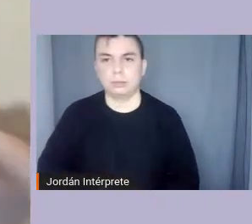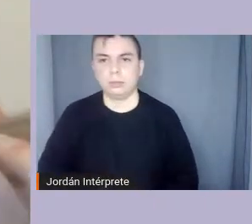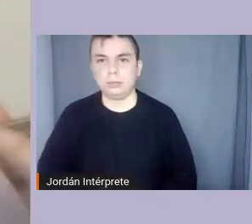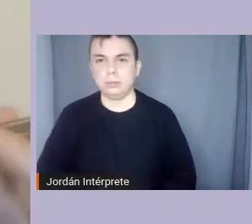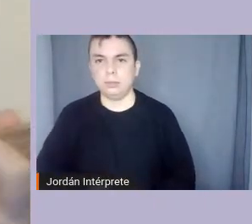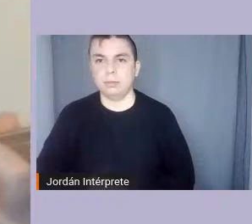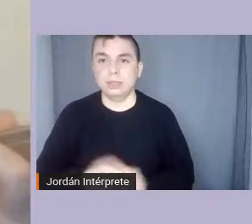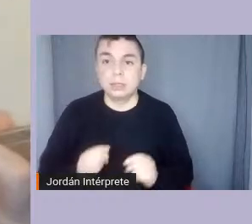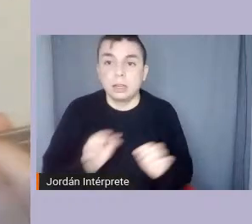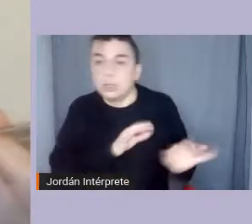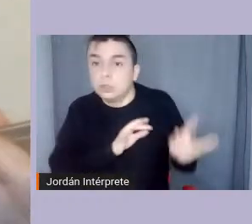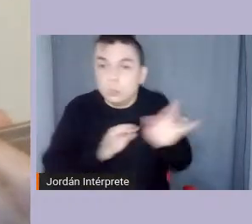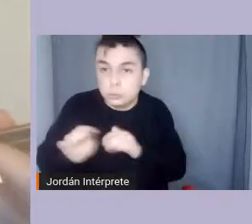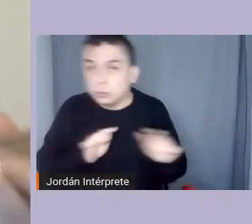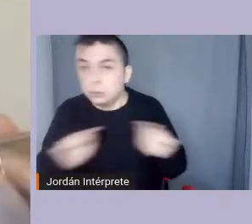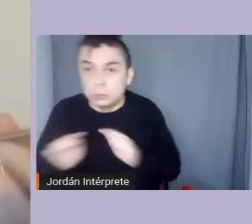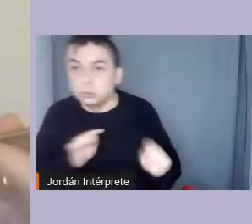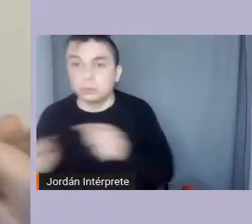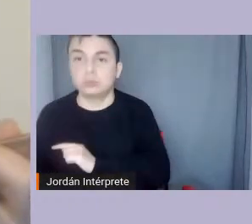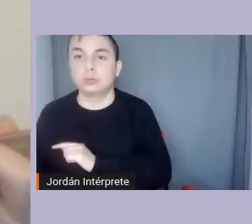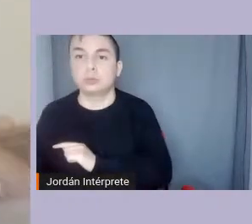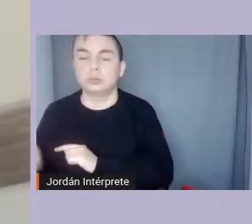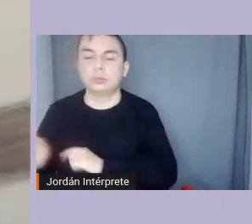Zum, zum, zum, zum, zum.